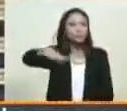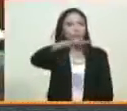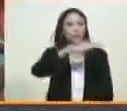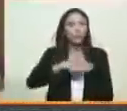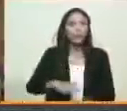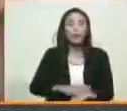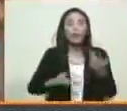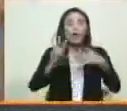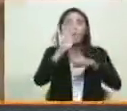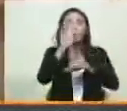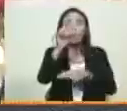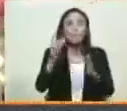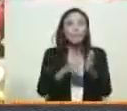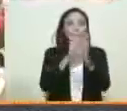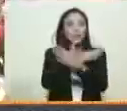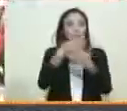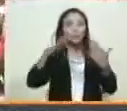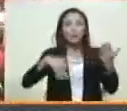periodo